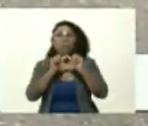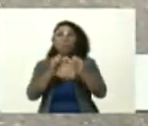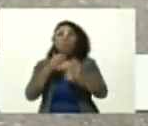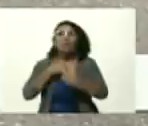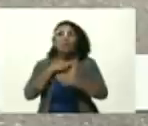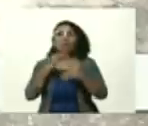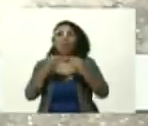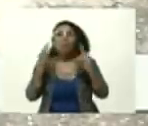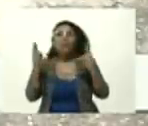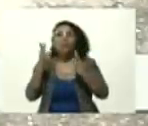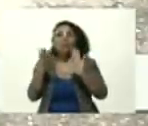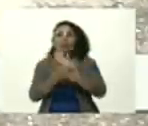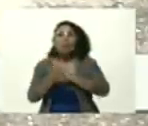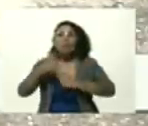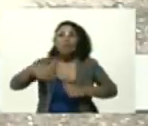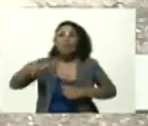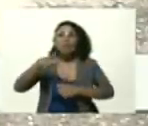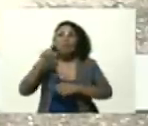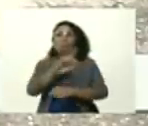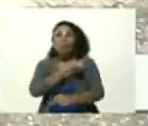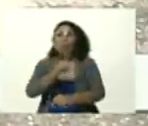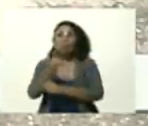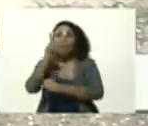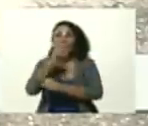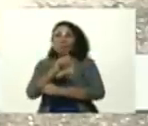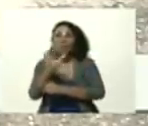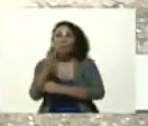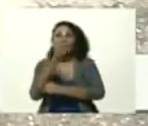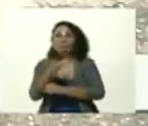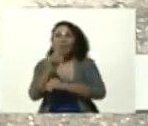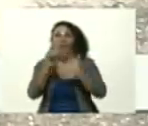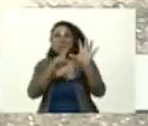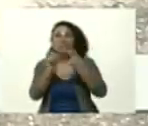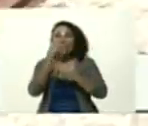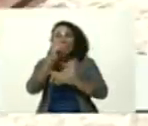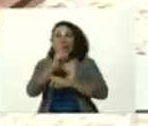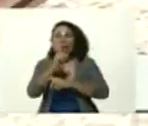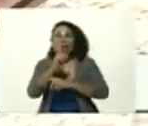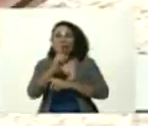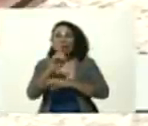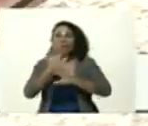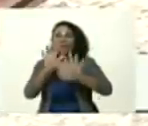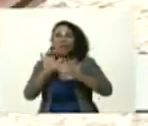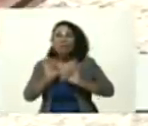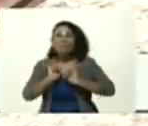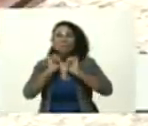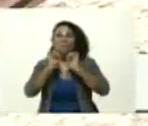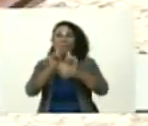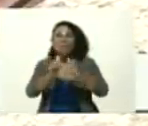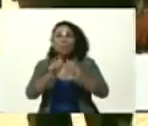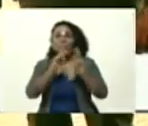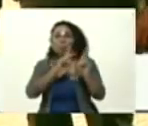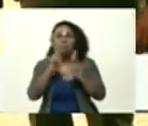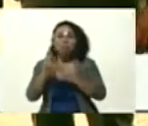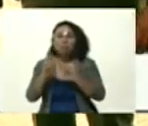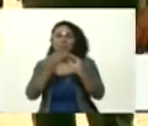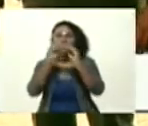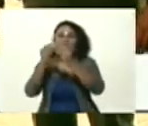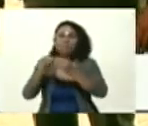coloso puente sobre el lago, que cumple el año entrante 60 años, hermano presidente. Ya comenzamos este plan de